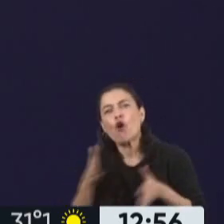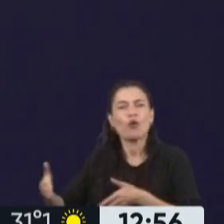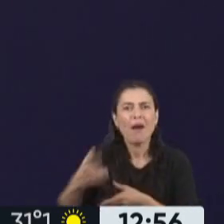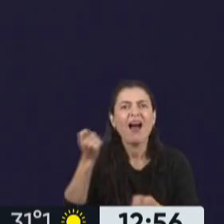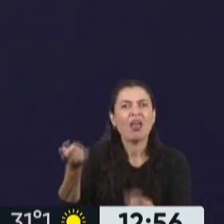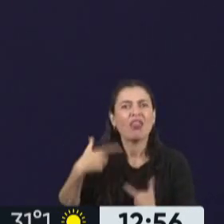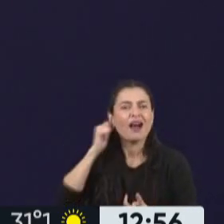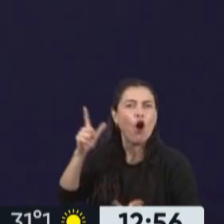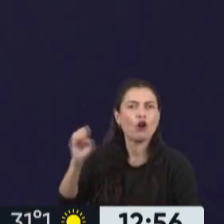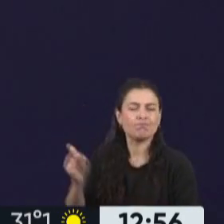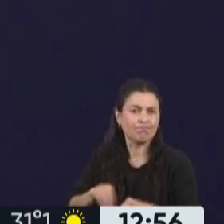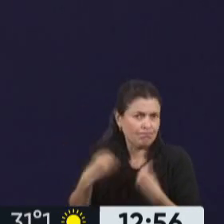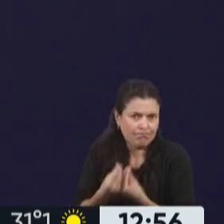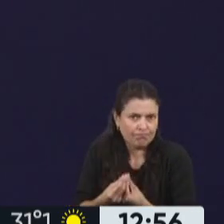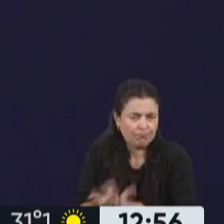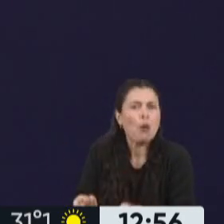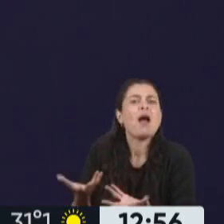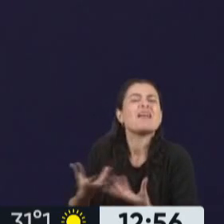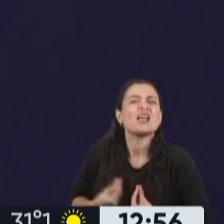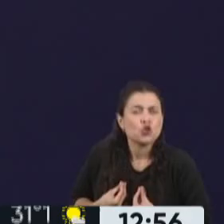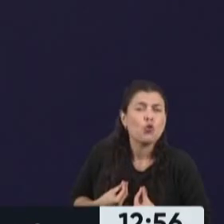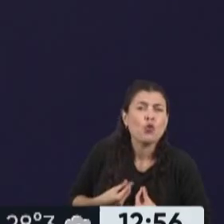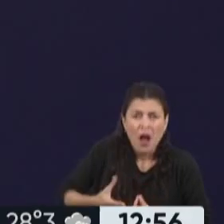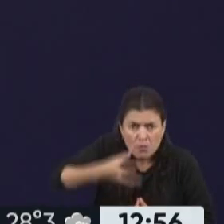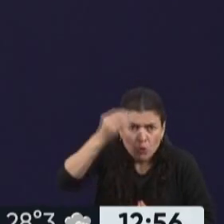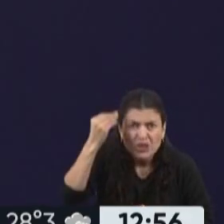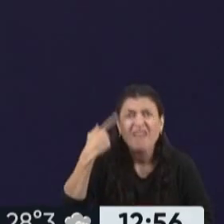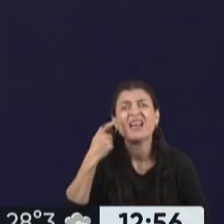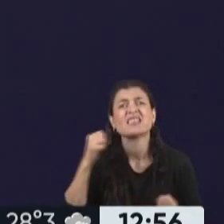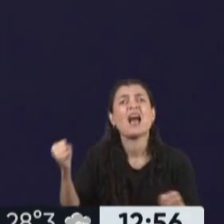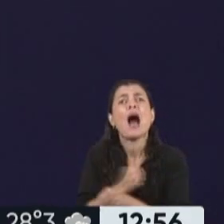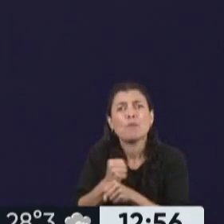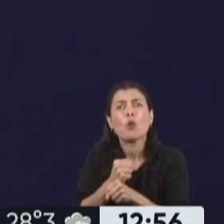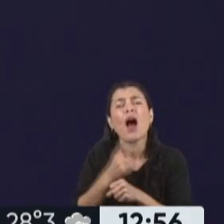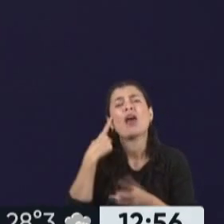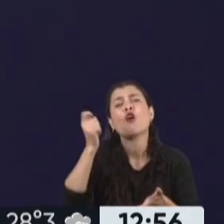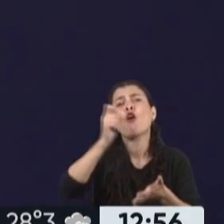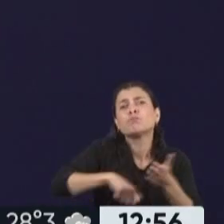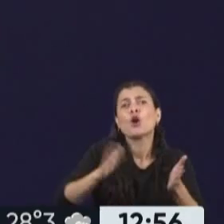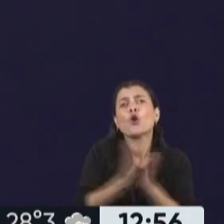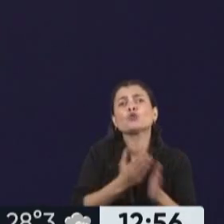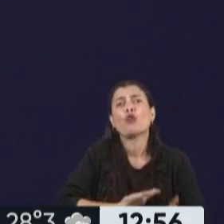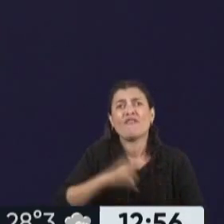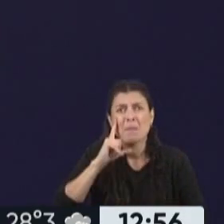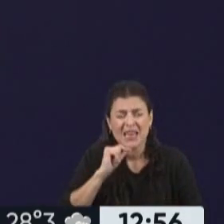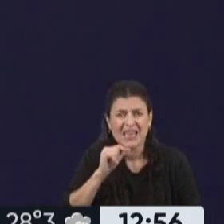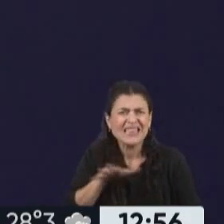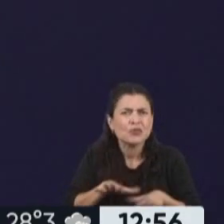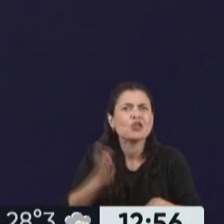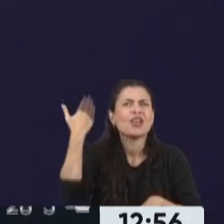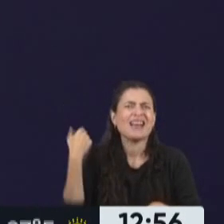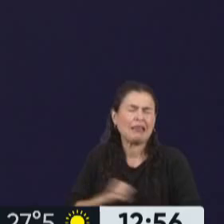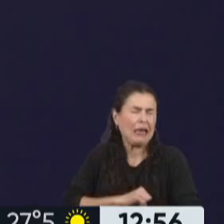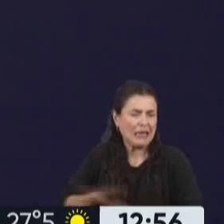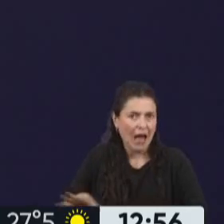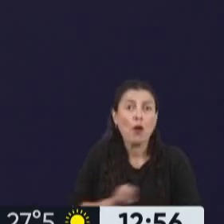se ha apoyado los diferentes acuerdos con el Fondo Monetario en condiciones singularmente peores que la